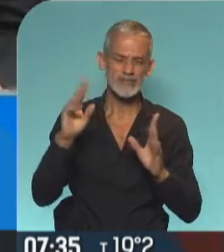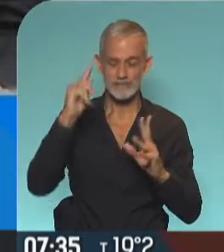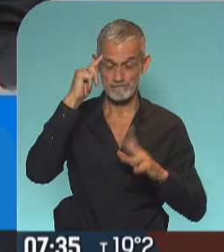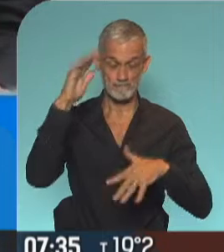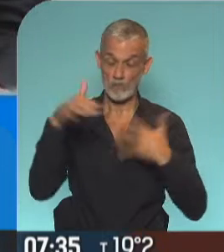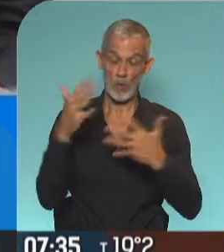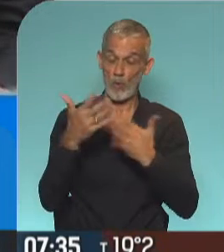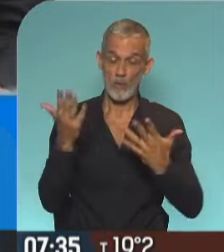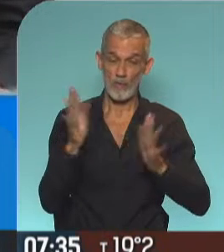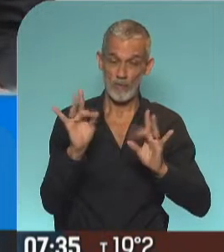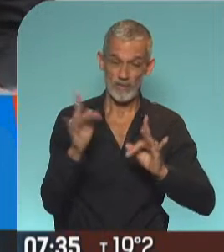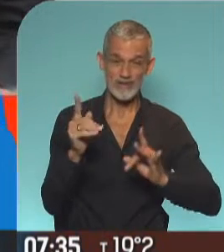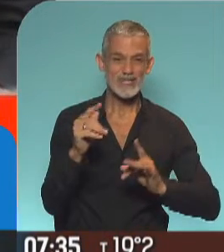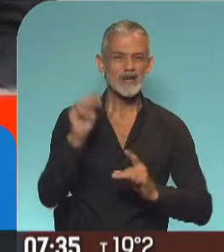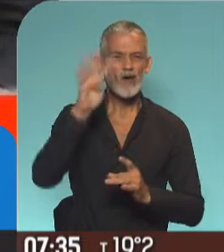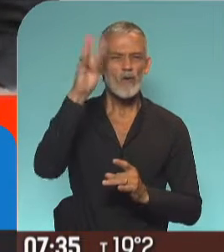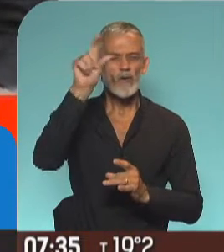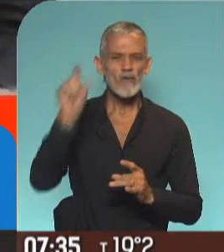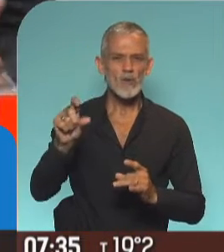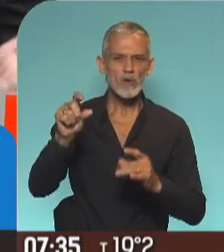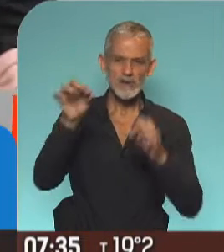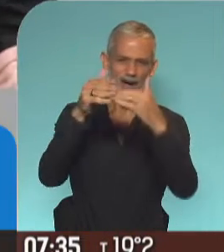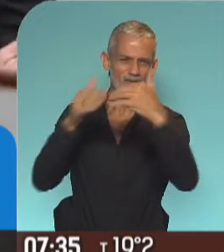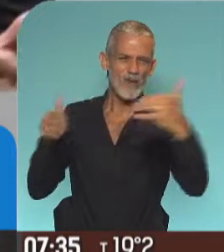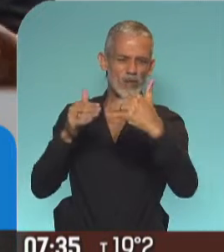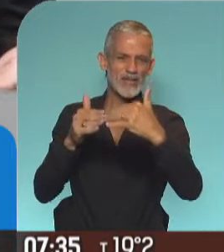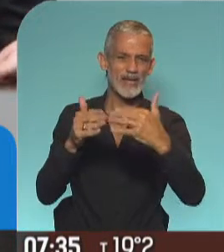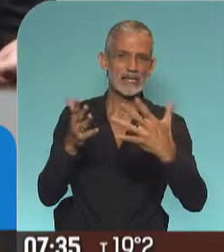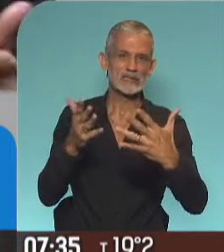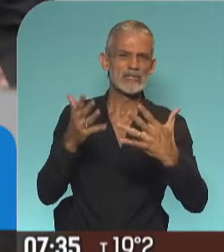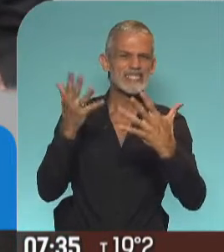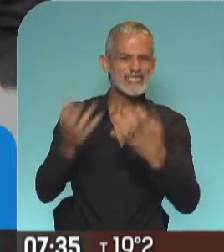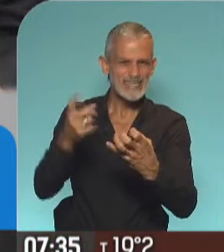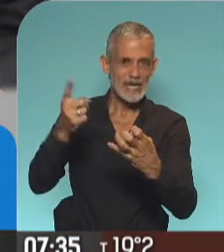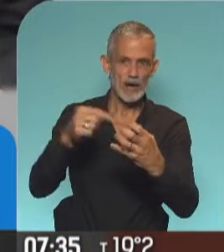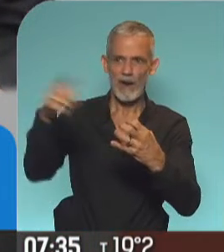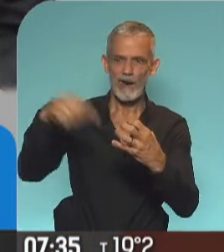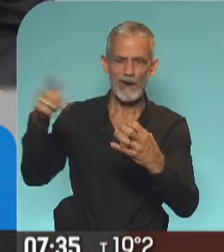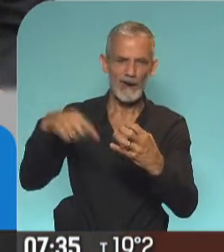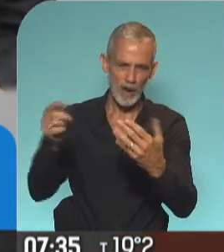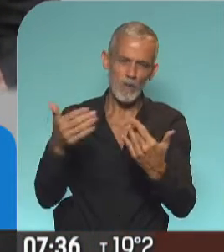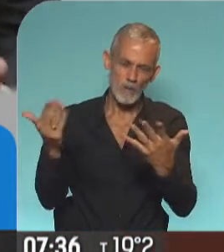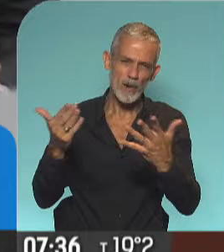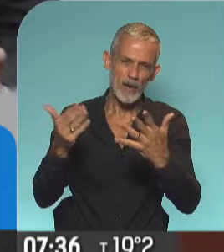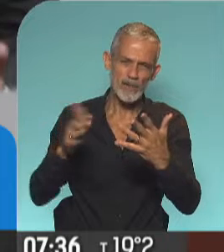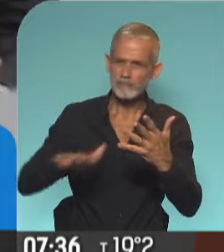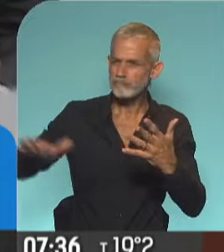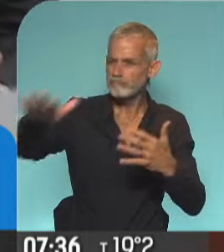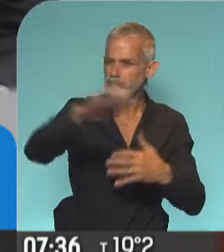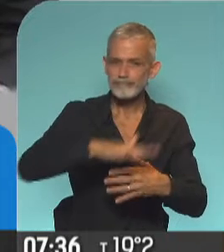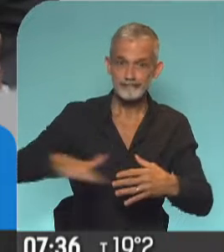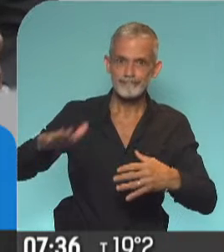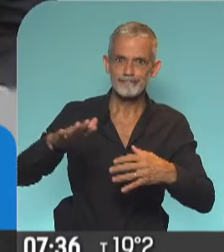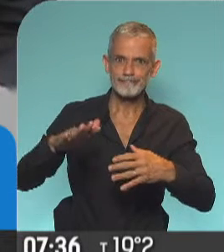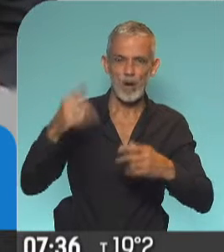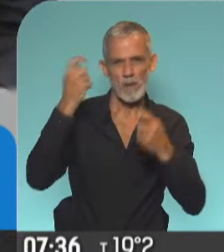confusión también. Formosa tiene una frontera muy seca y con muchos kilómetros con el